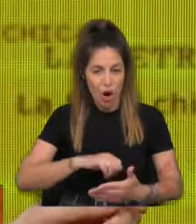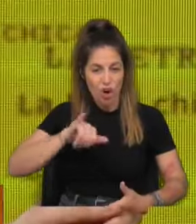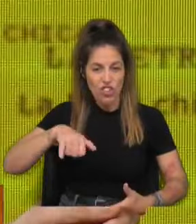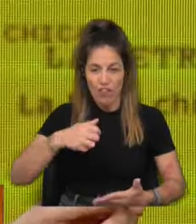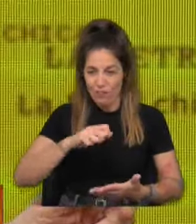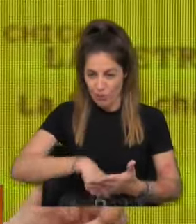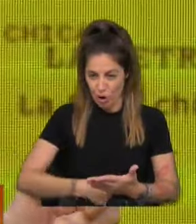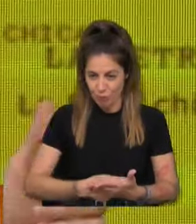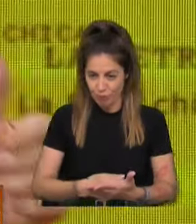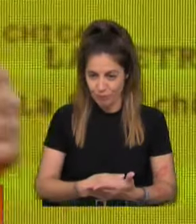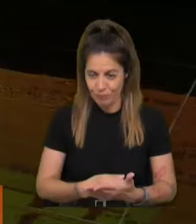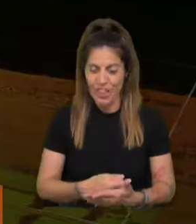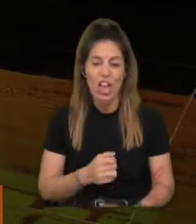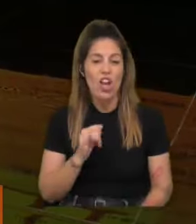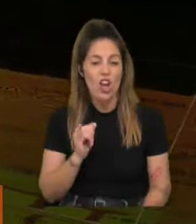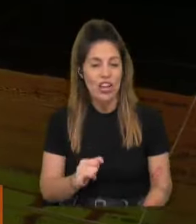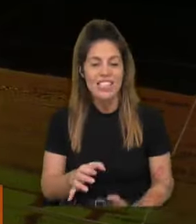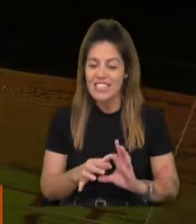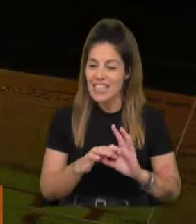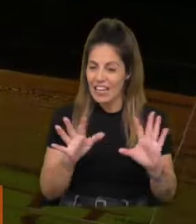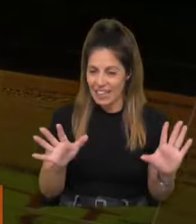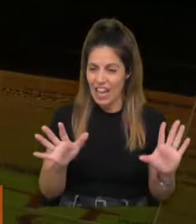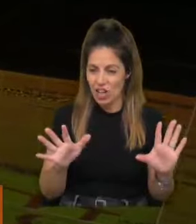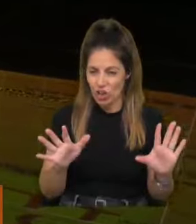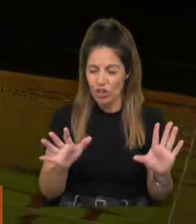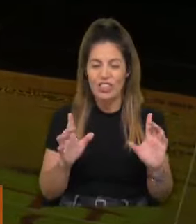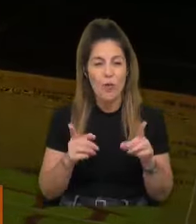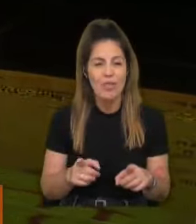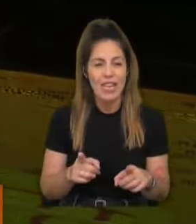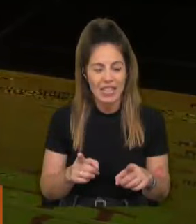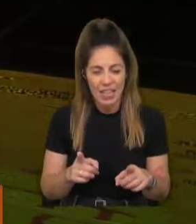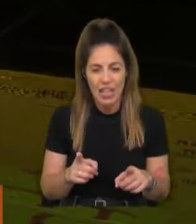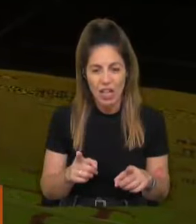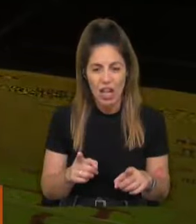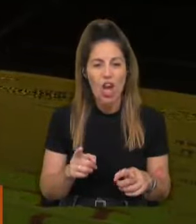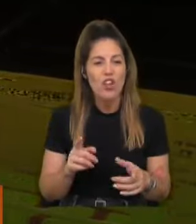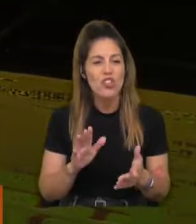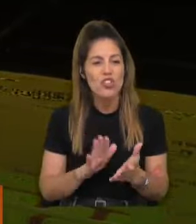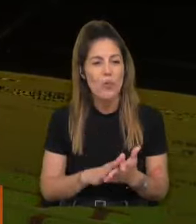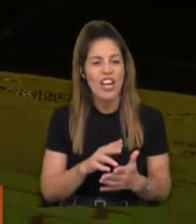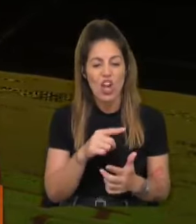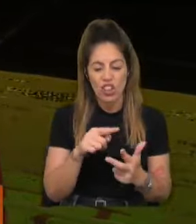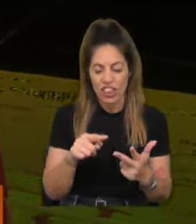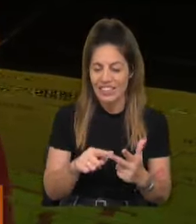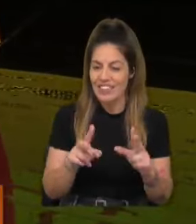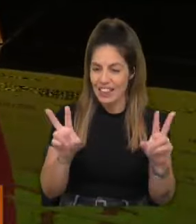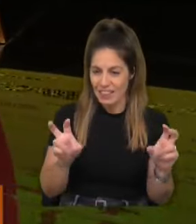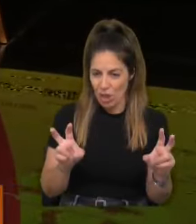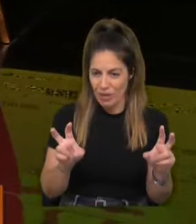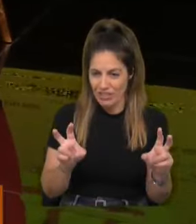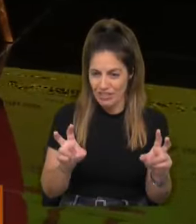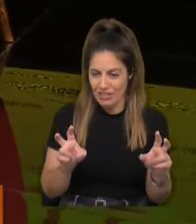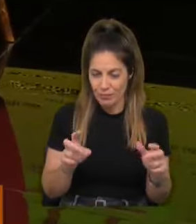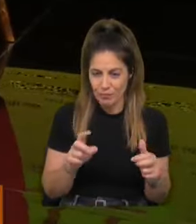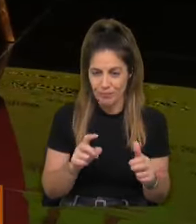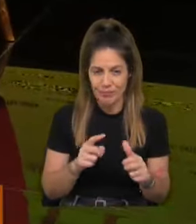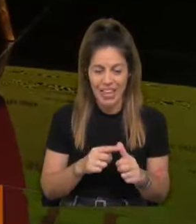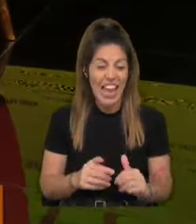bien Lo que sí es muy clara además el la la posicionamiento sobre los tres temas la